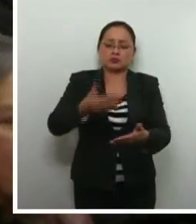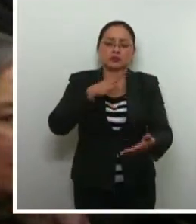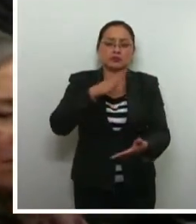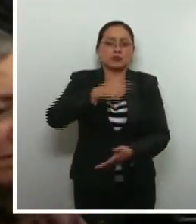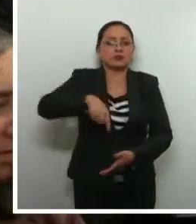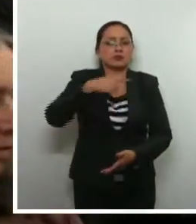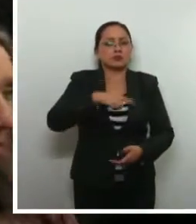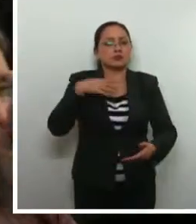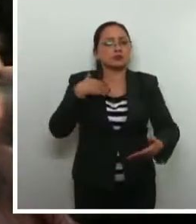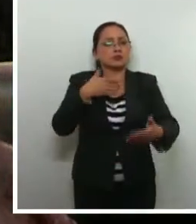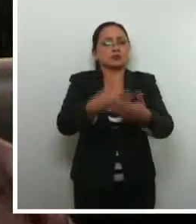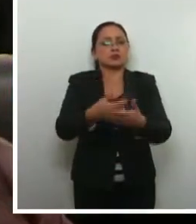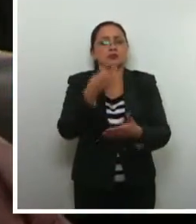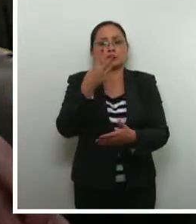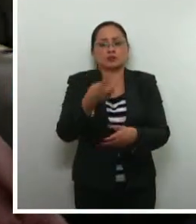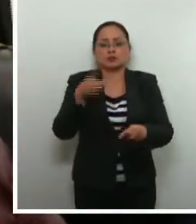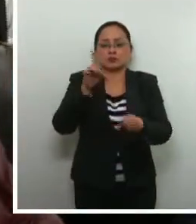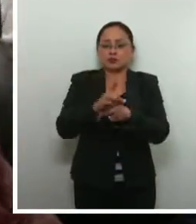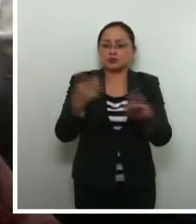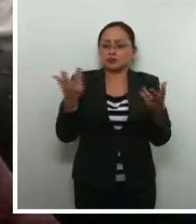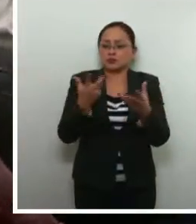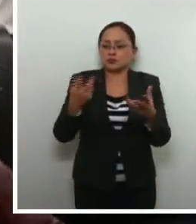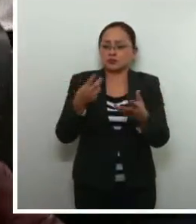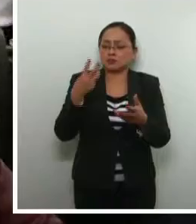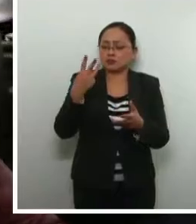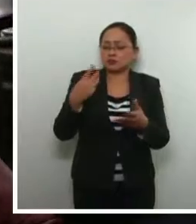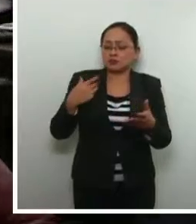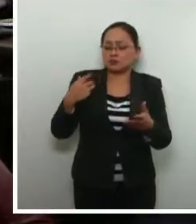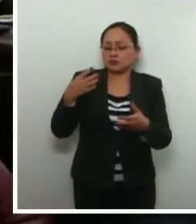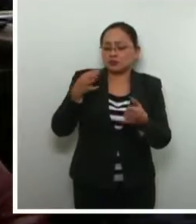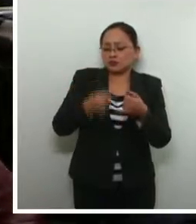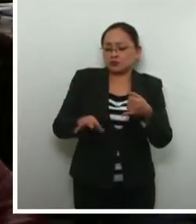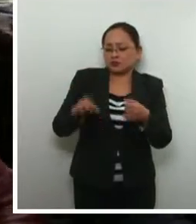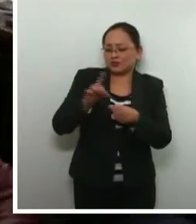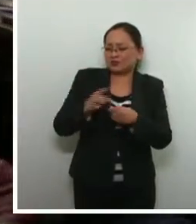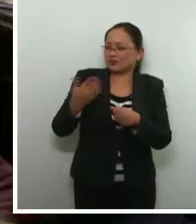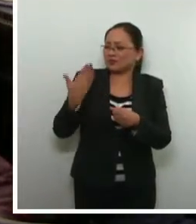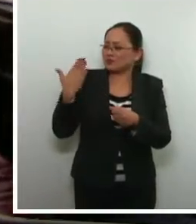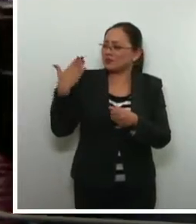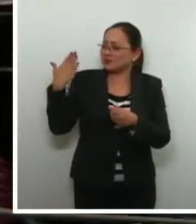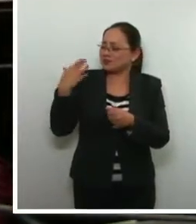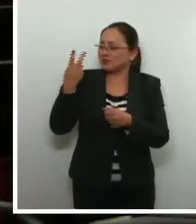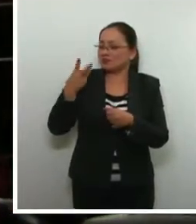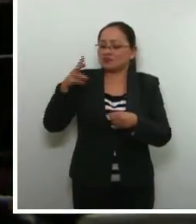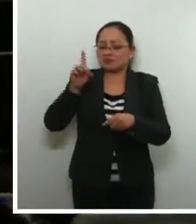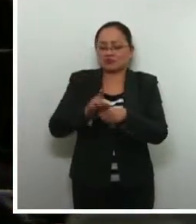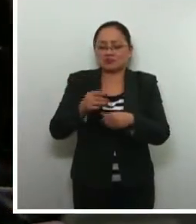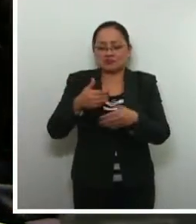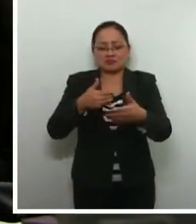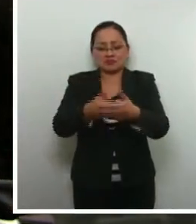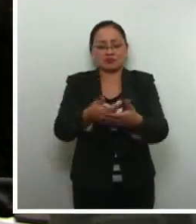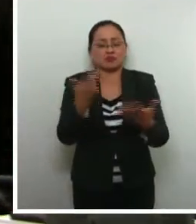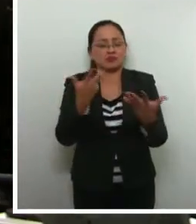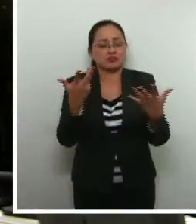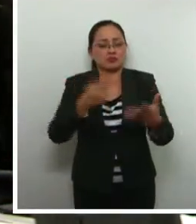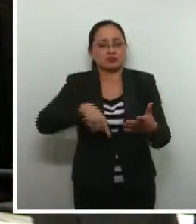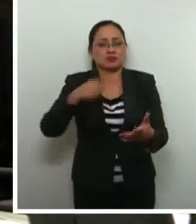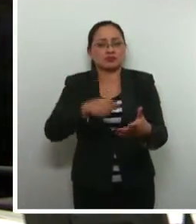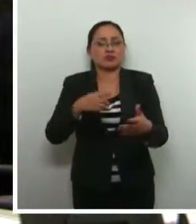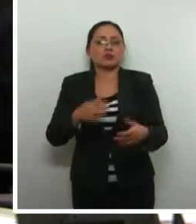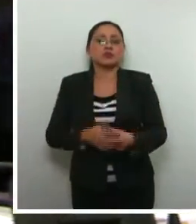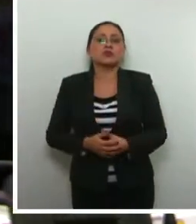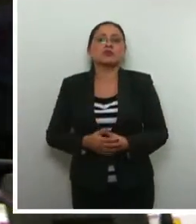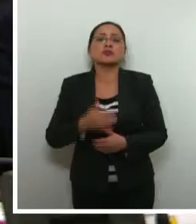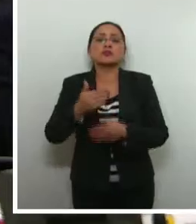los últimos 3 días, prácticamente los 3 últimos días. El procedimiento,